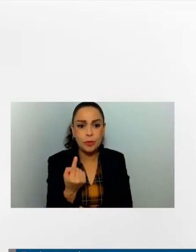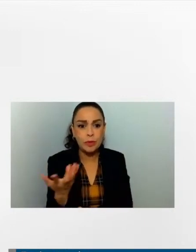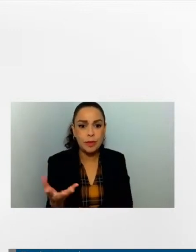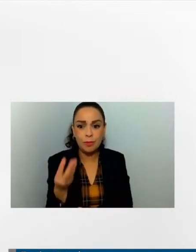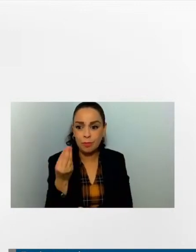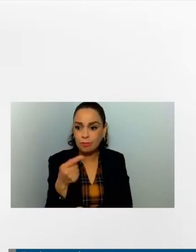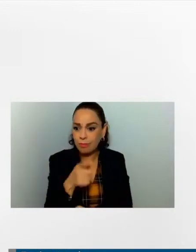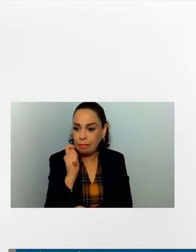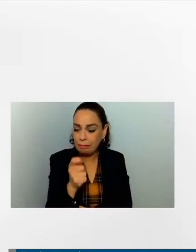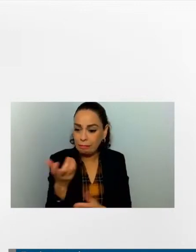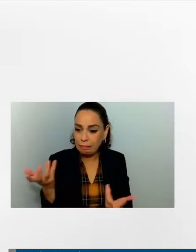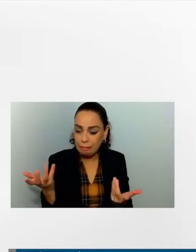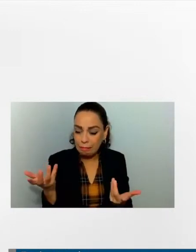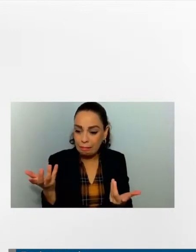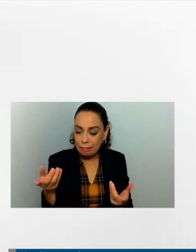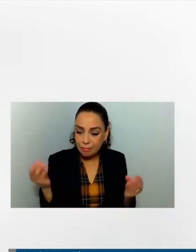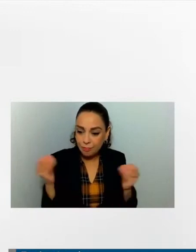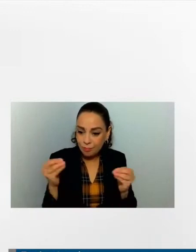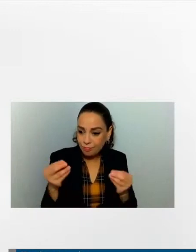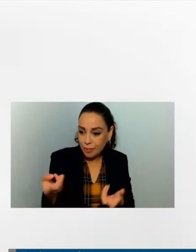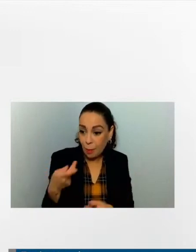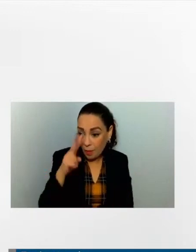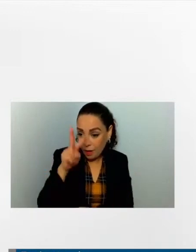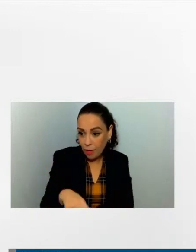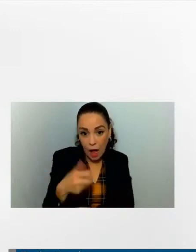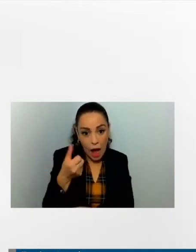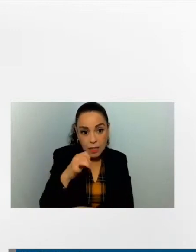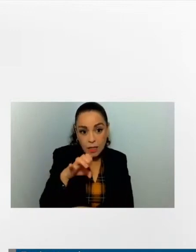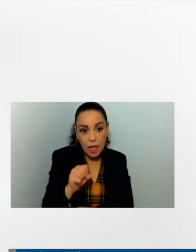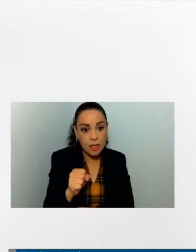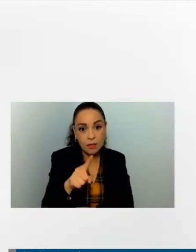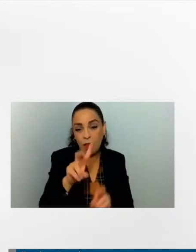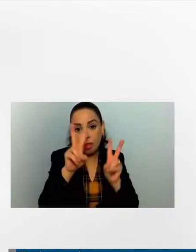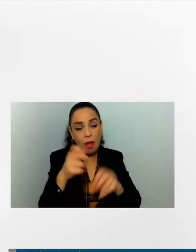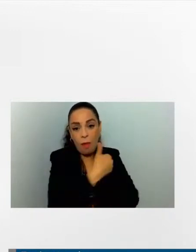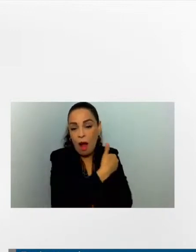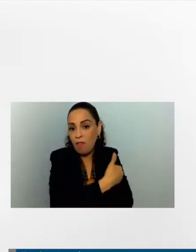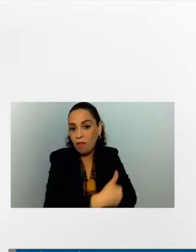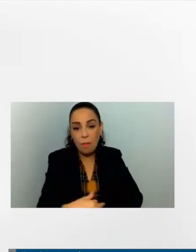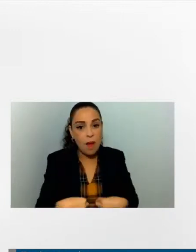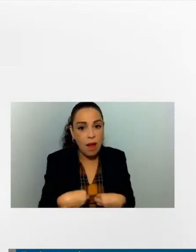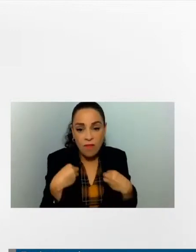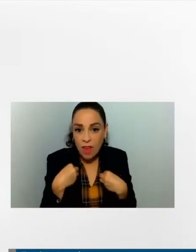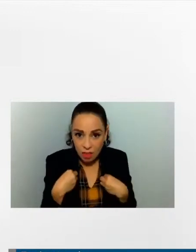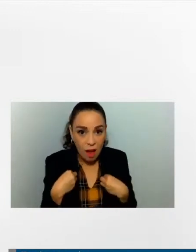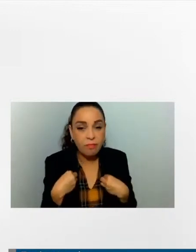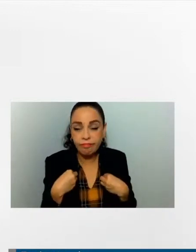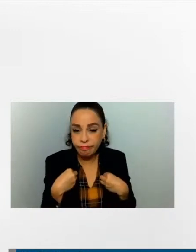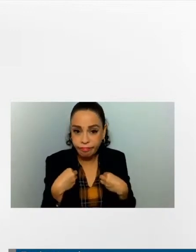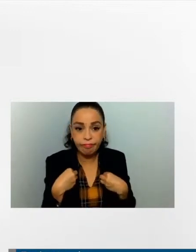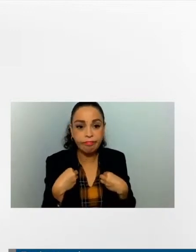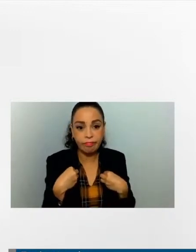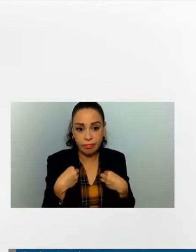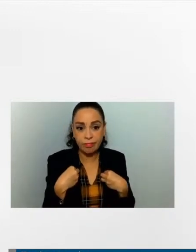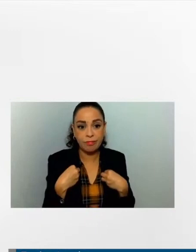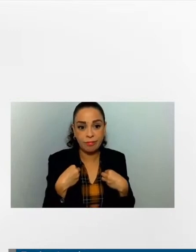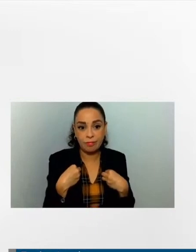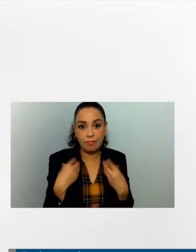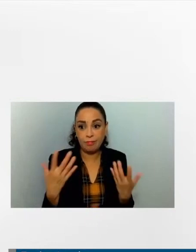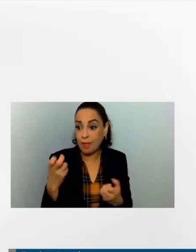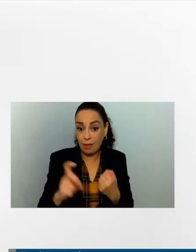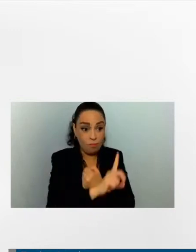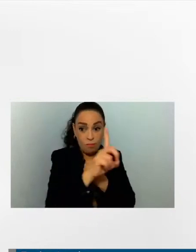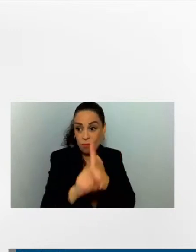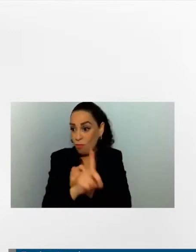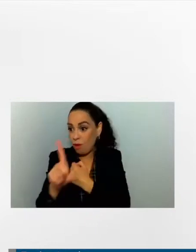¿no? Pero bueno, es que así es la vida familiar, ¿no? La vida familiar, pues pues existen estos conflictos,